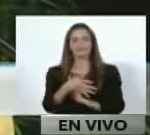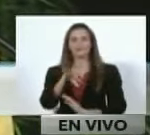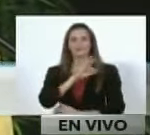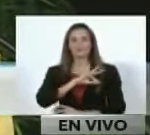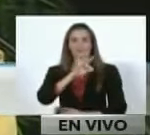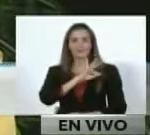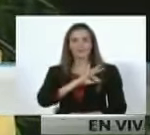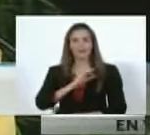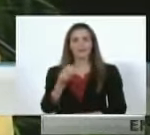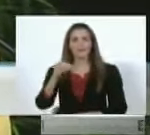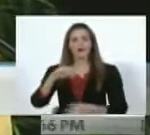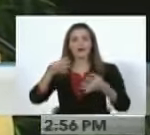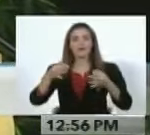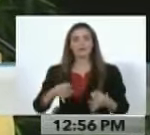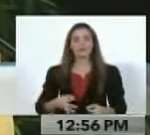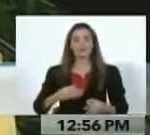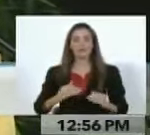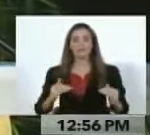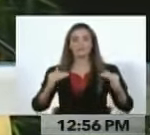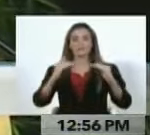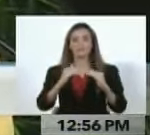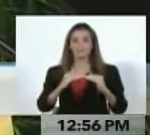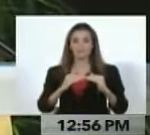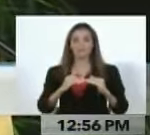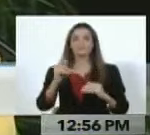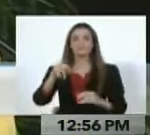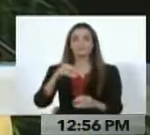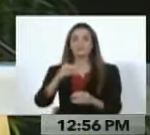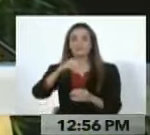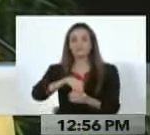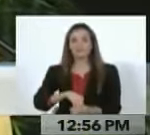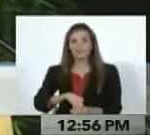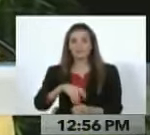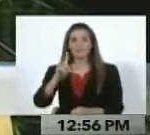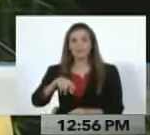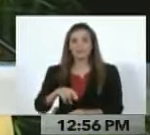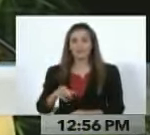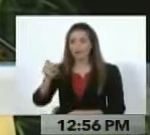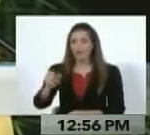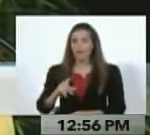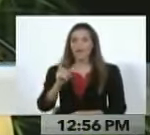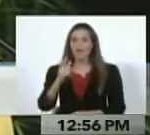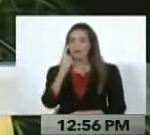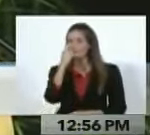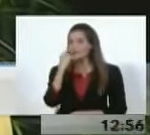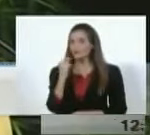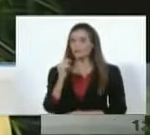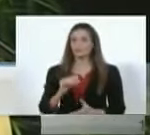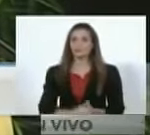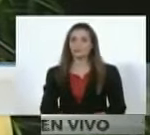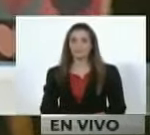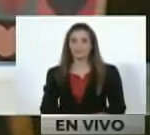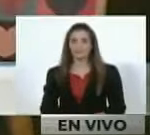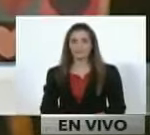sociedad más justa, equitativa e inclusiva. Ese era Gilberto Rodríguez Ochoa.